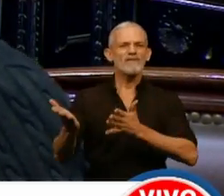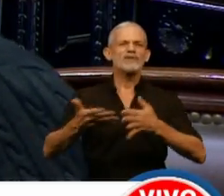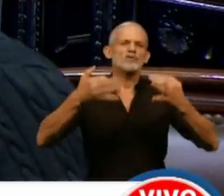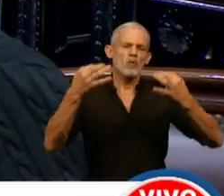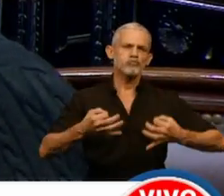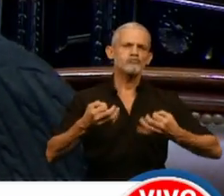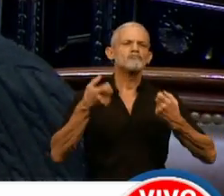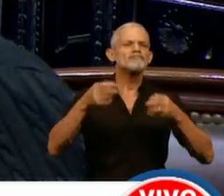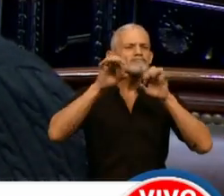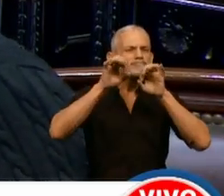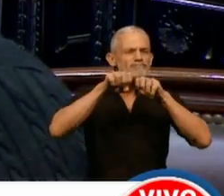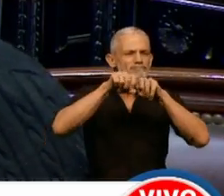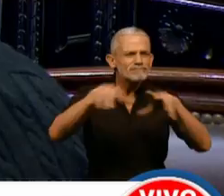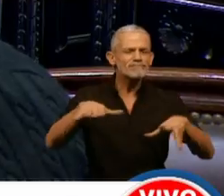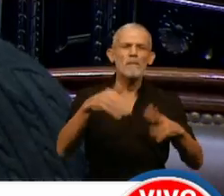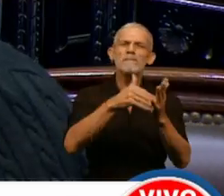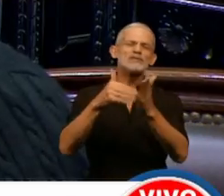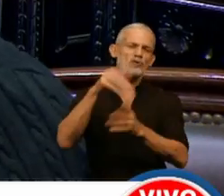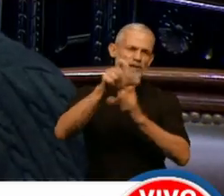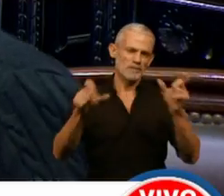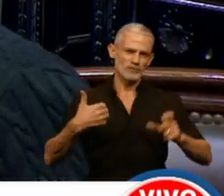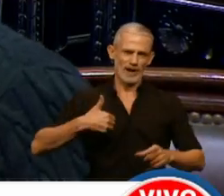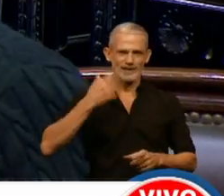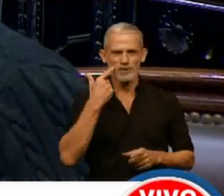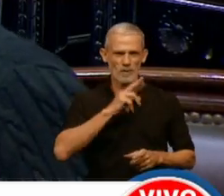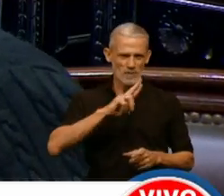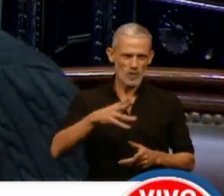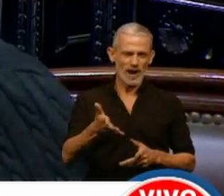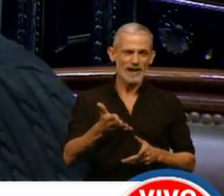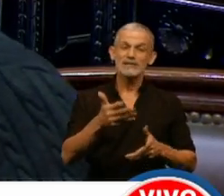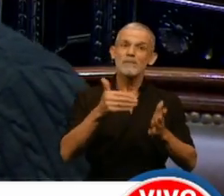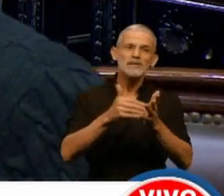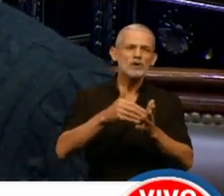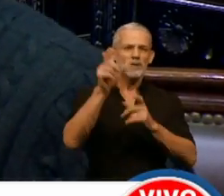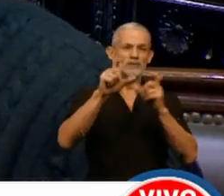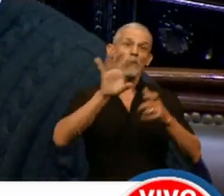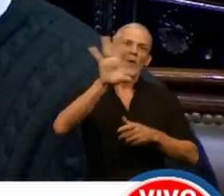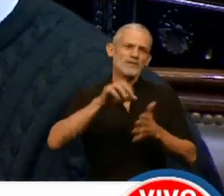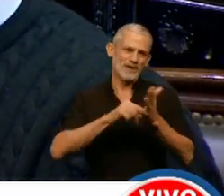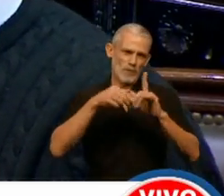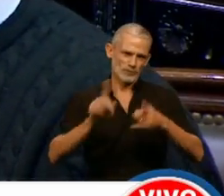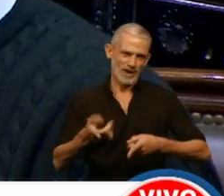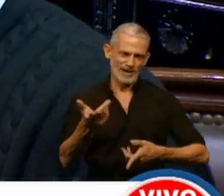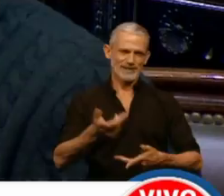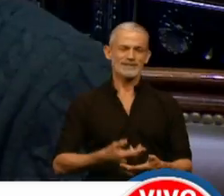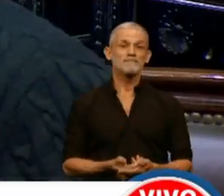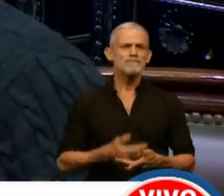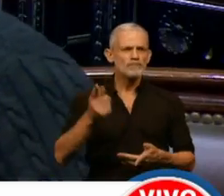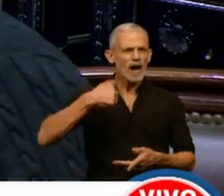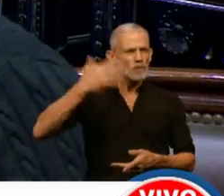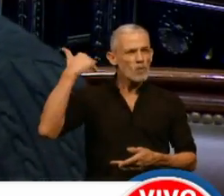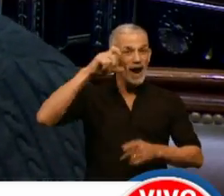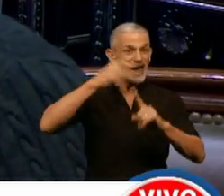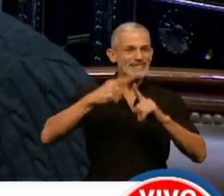va a llegar a millones de argentinos y argentinas y millones de bonaerenses cuando fue